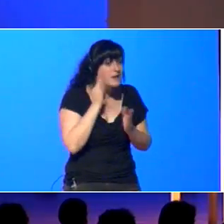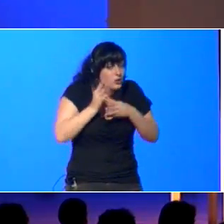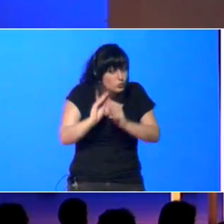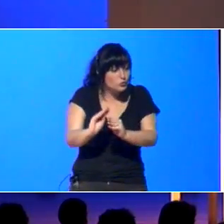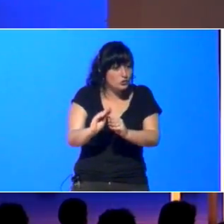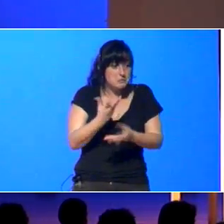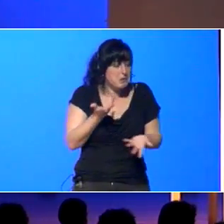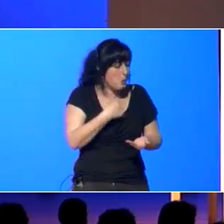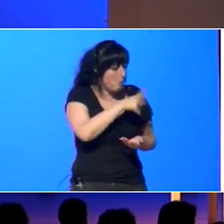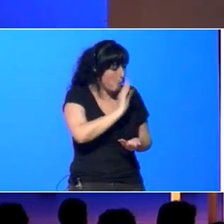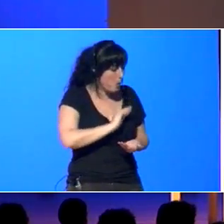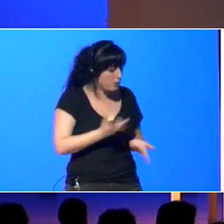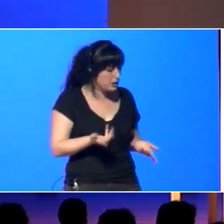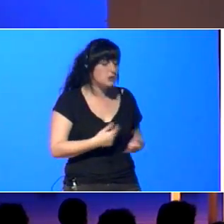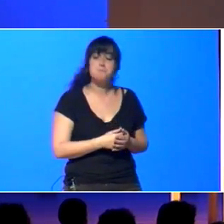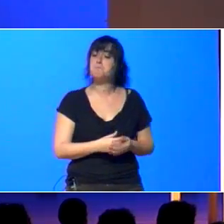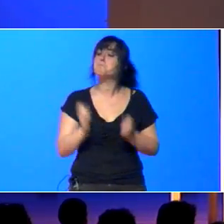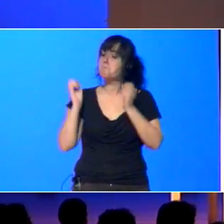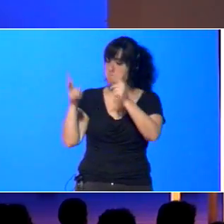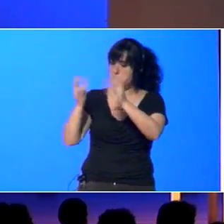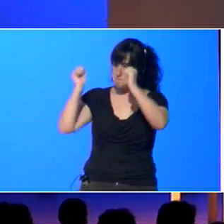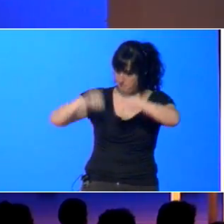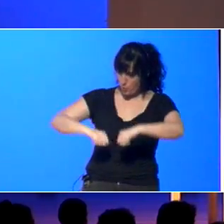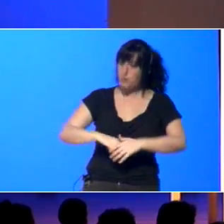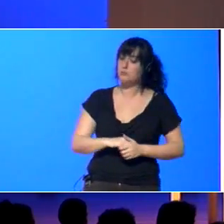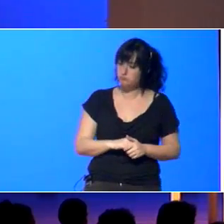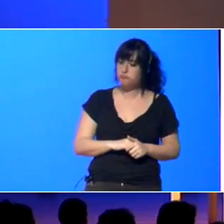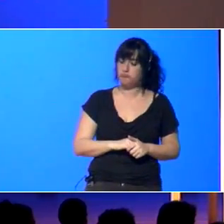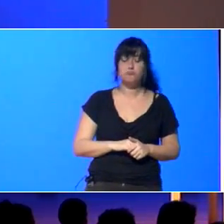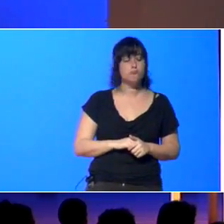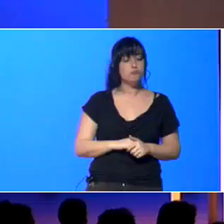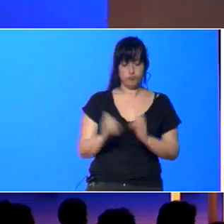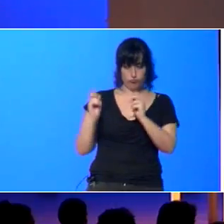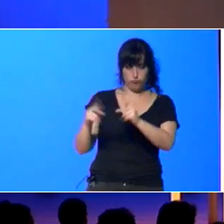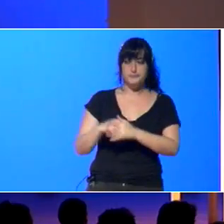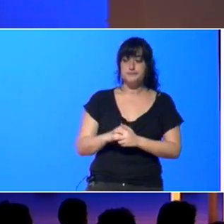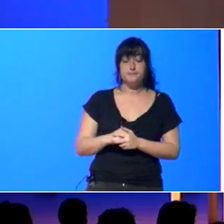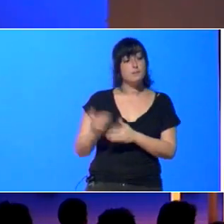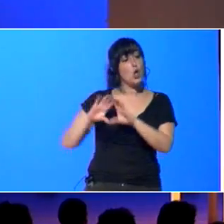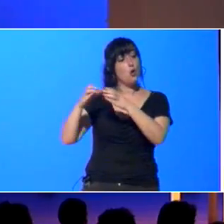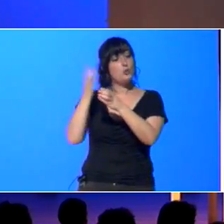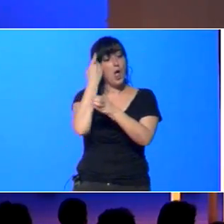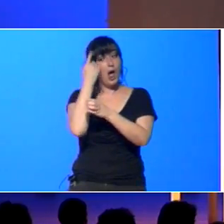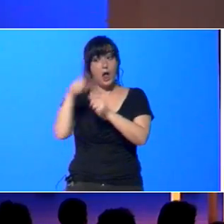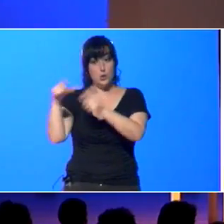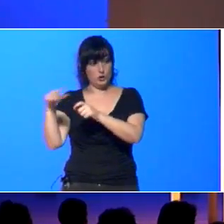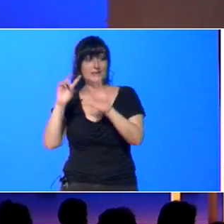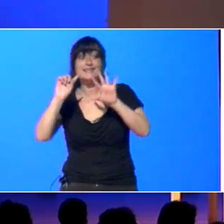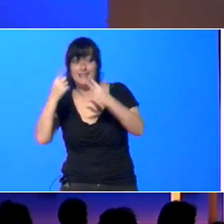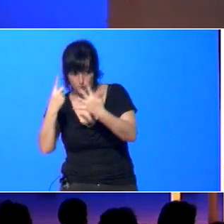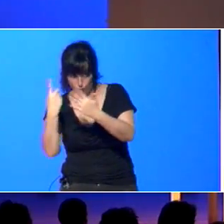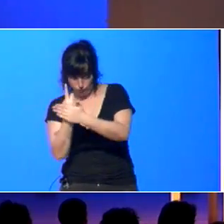Entonces, bueno, pues se les dijo que de acuerdo, que les parecía muy bien. Se cogió un grupo de alumnos de sexto,